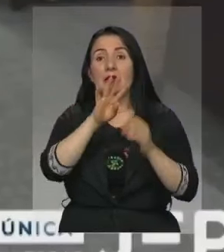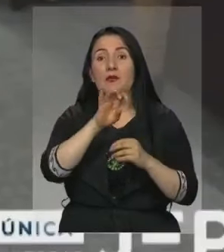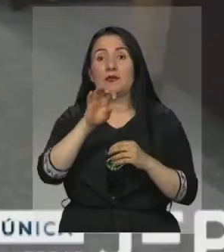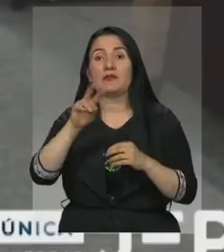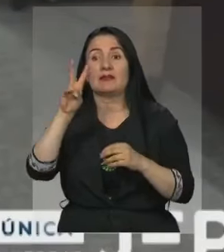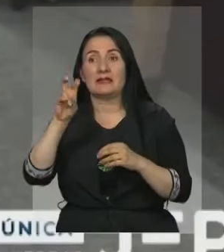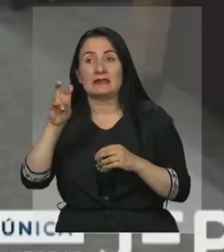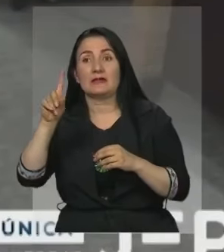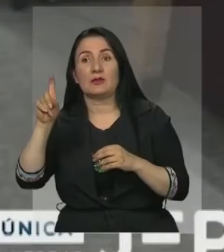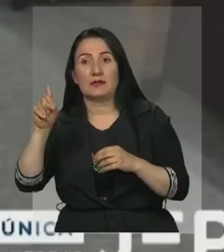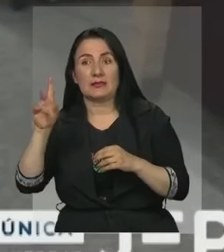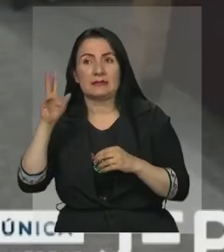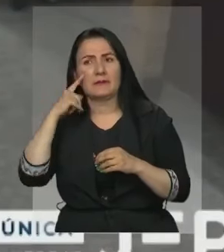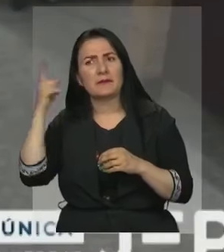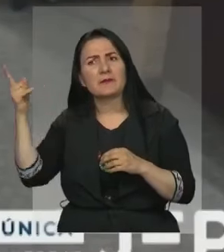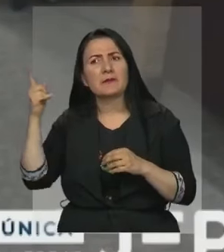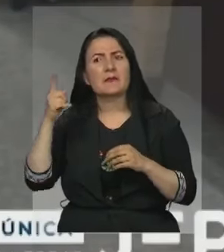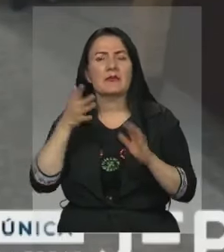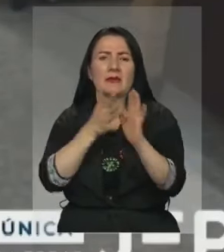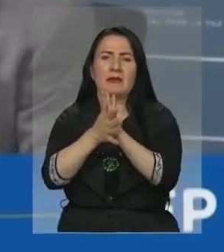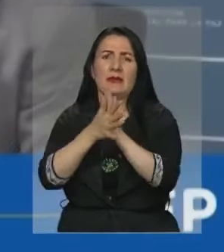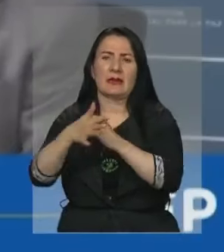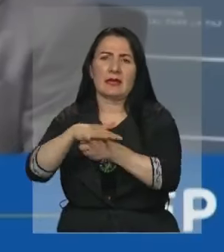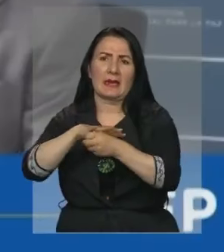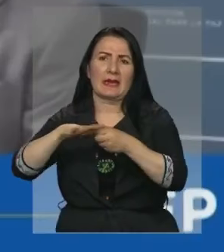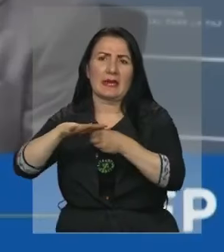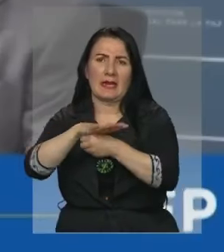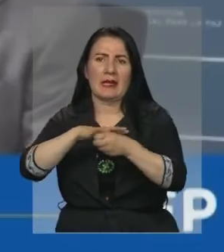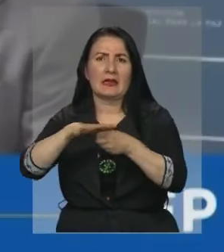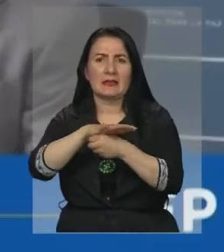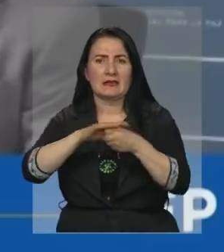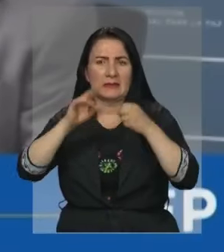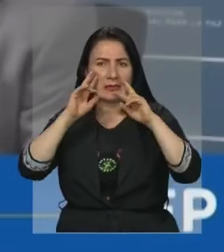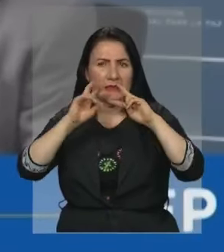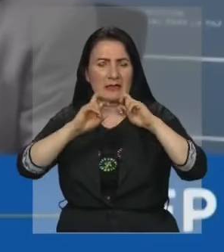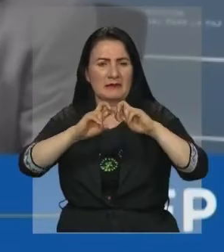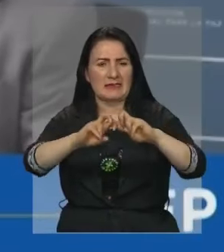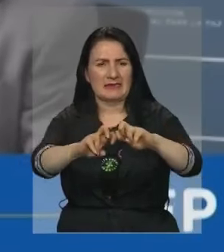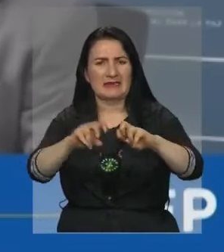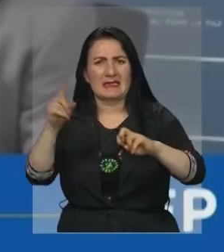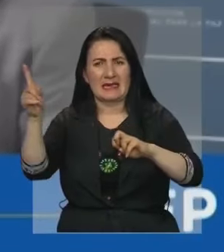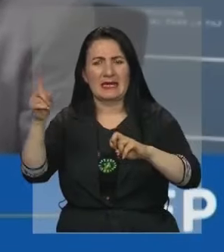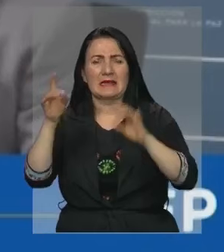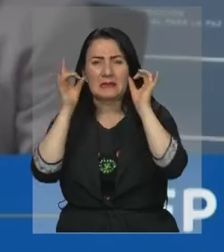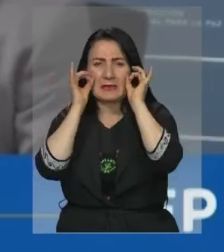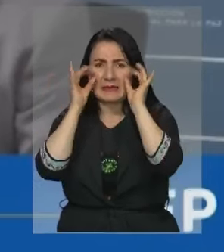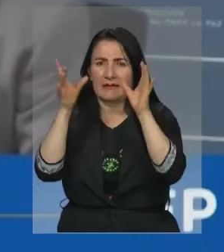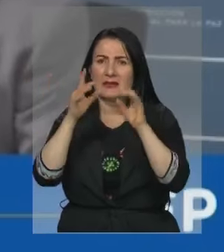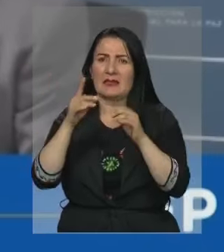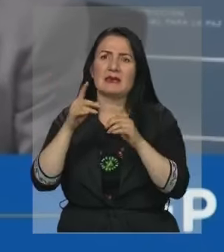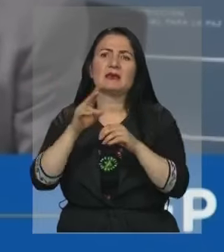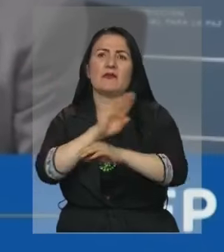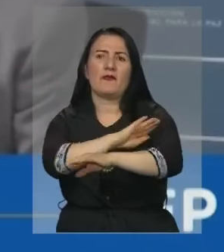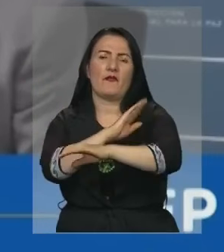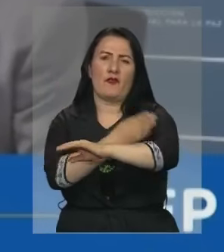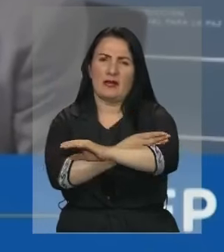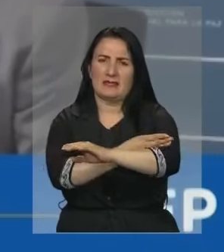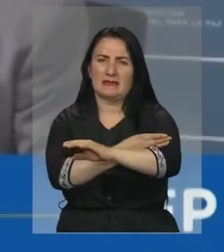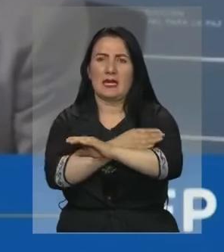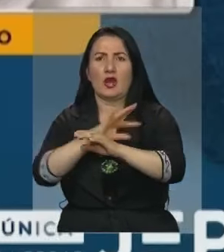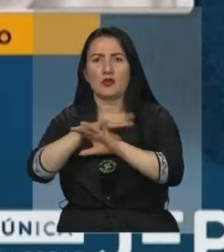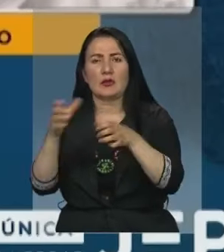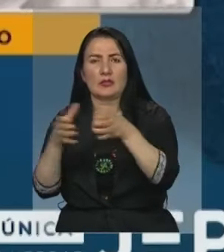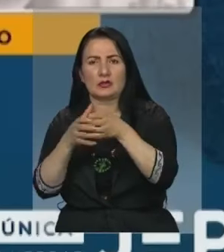1997 respectivamente. En el marco del caso 08, el cual investiga los crímenes cometidos por la fuerza pública en asocio con